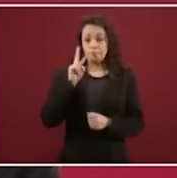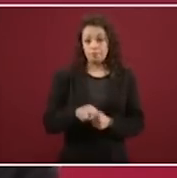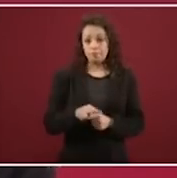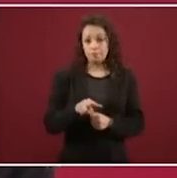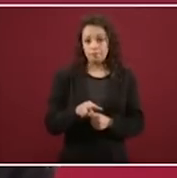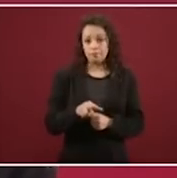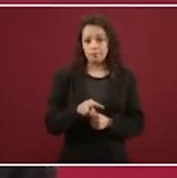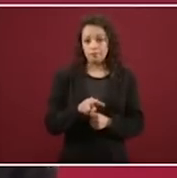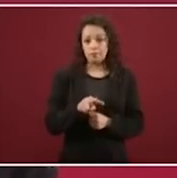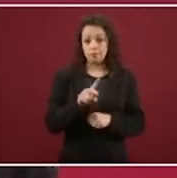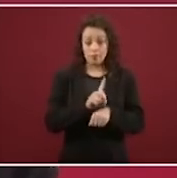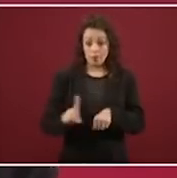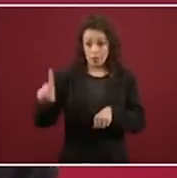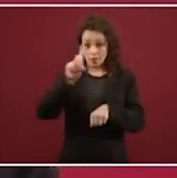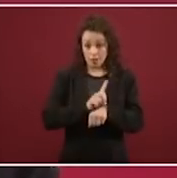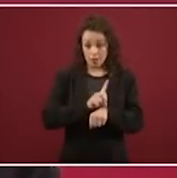festivo